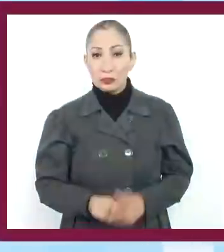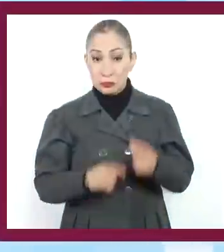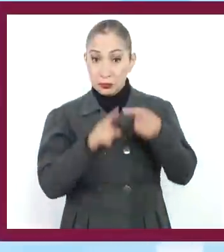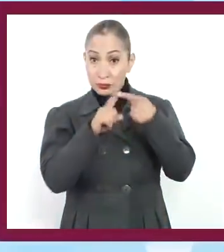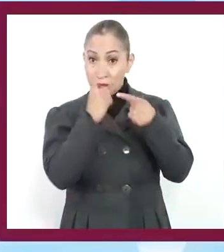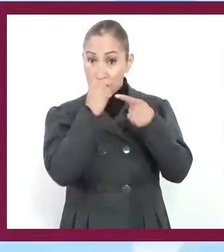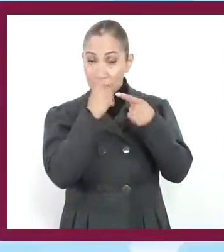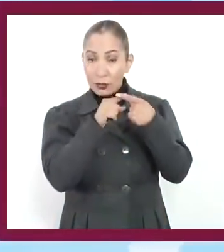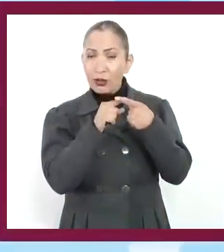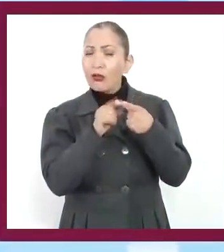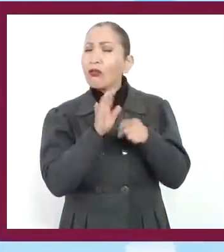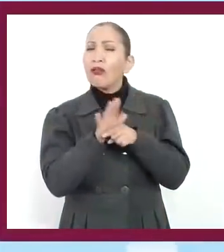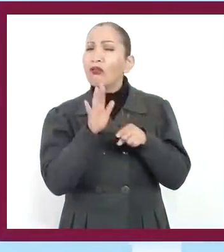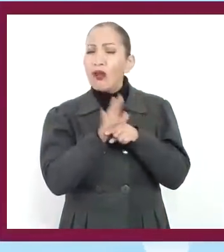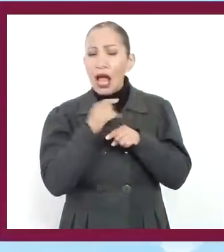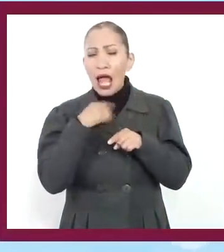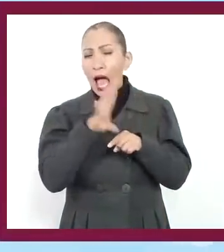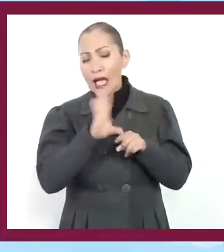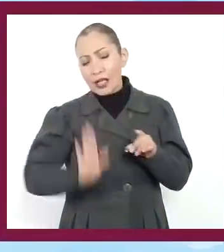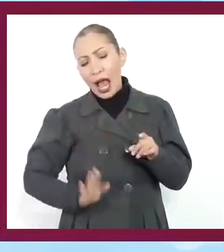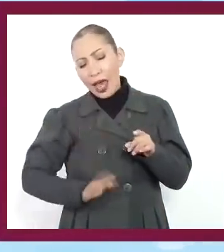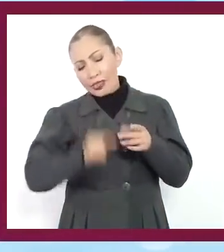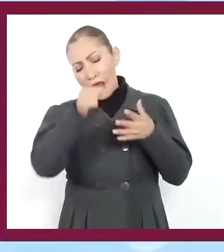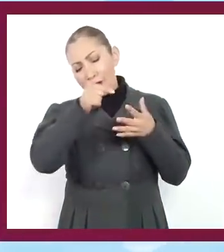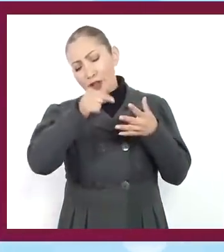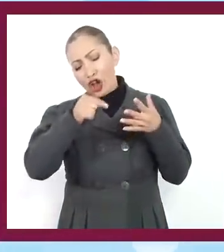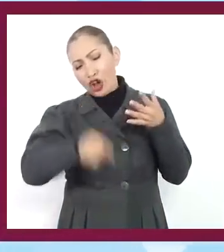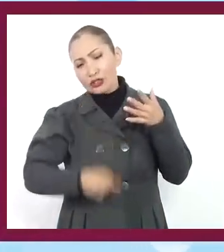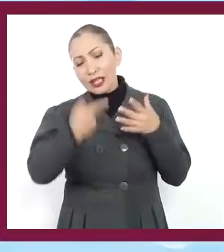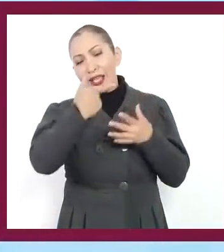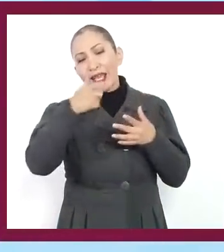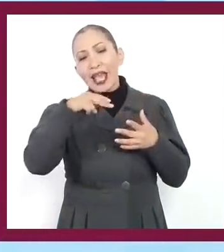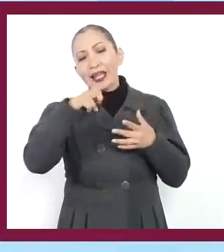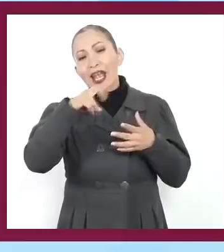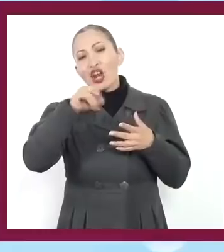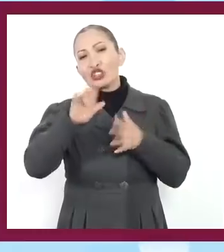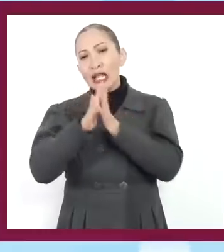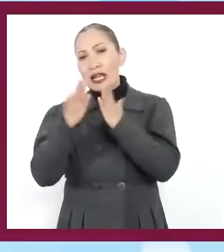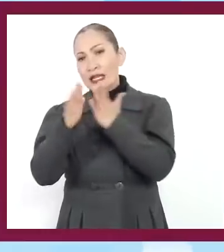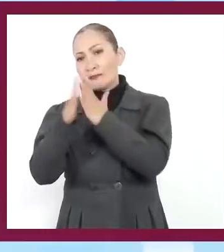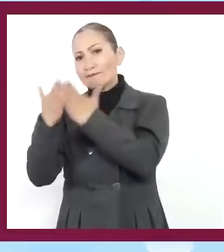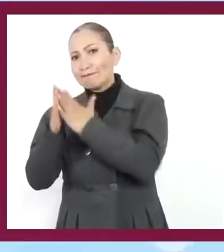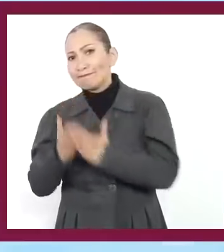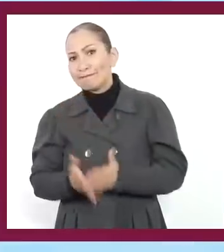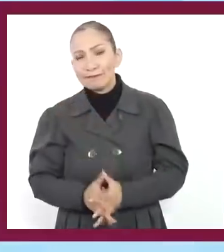Uno. ¿Cuáles son las características de los géneros literarios?